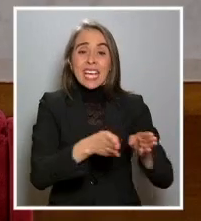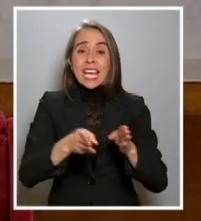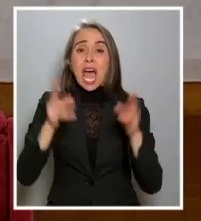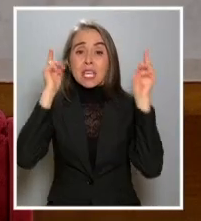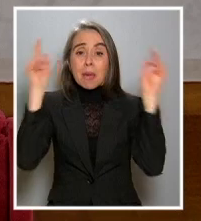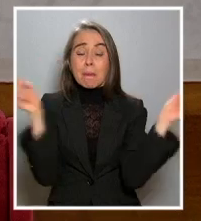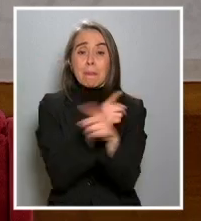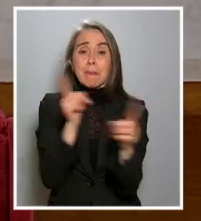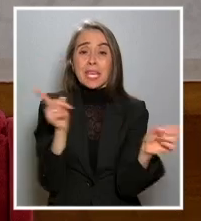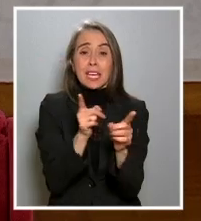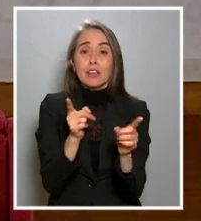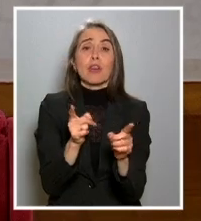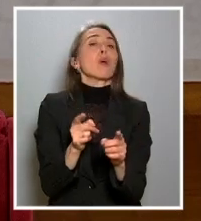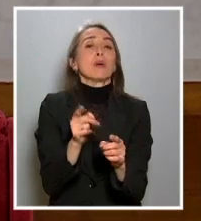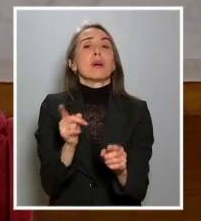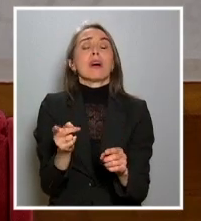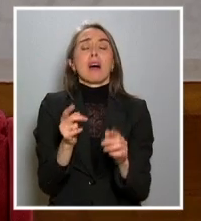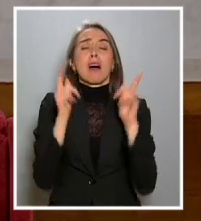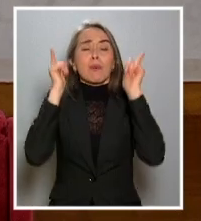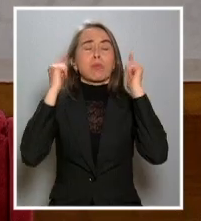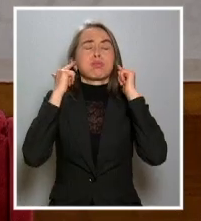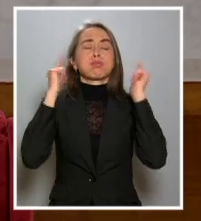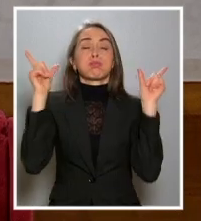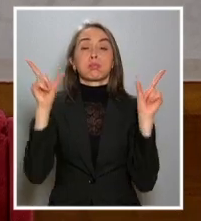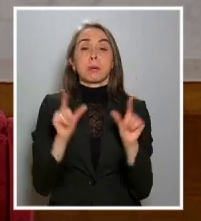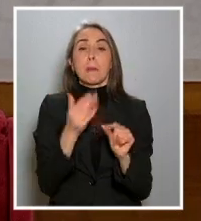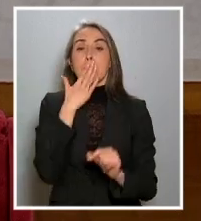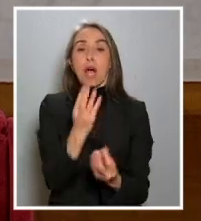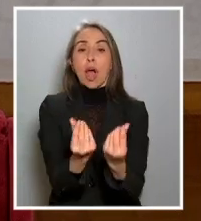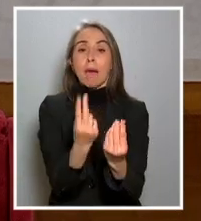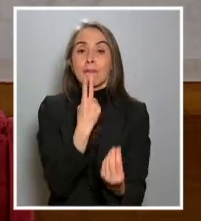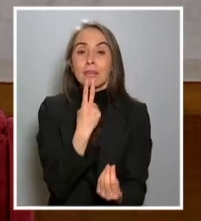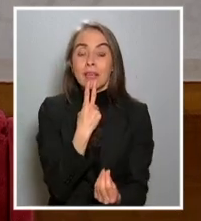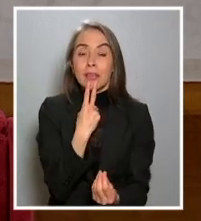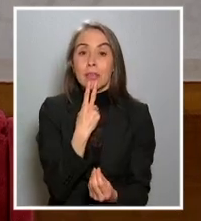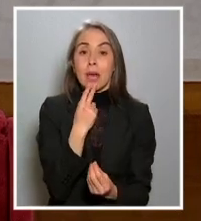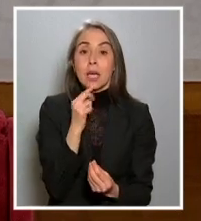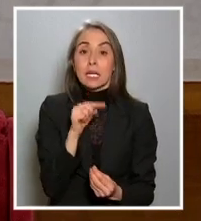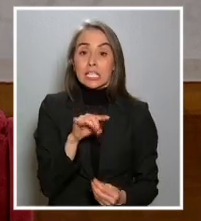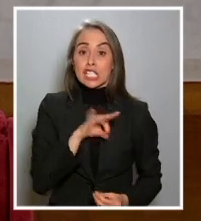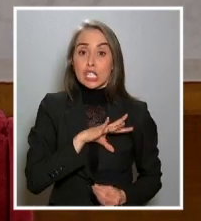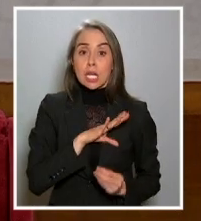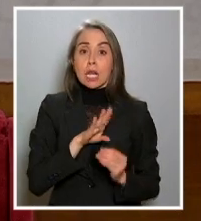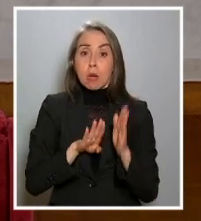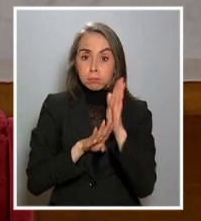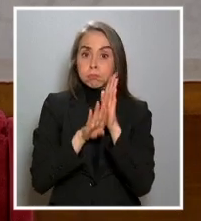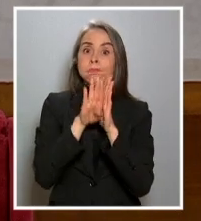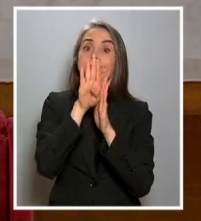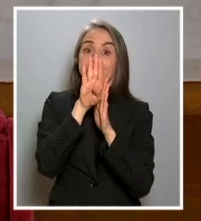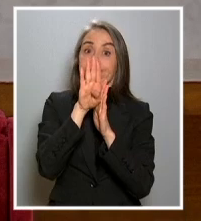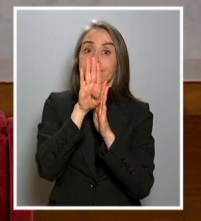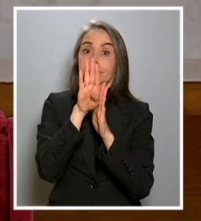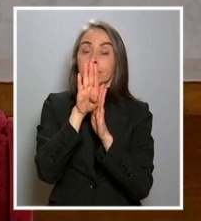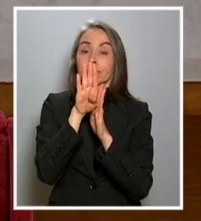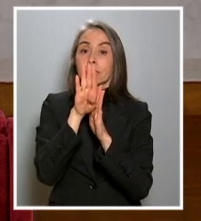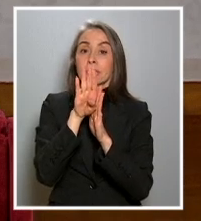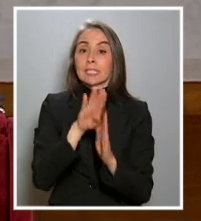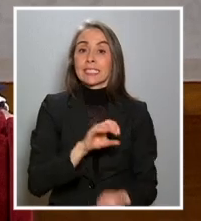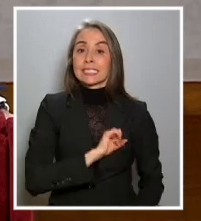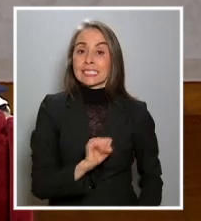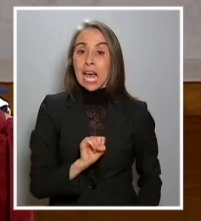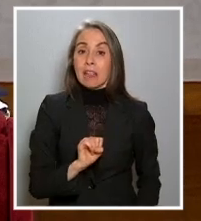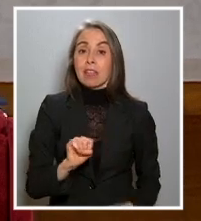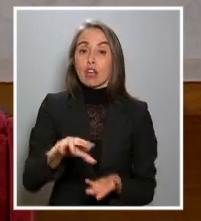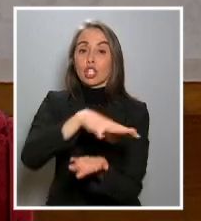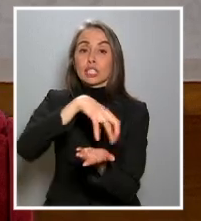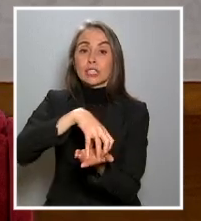locomoción colectiva y la locomoción pública. Y en esto vamos muy avanzados como país. De hecho, Santiago es